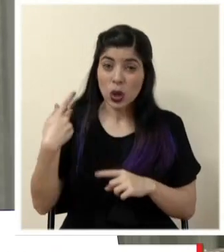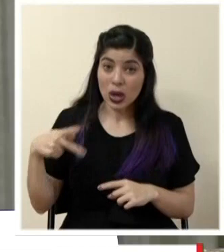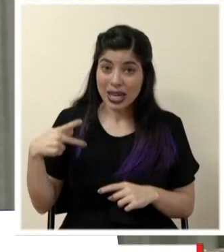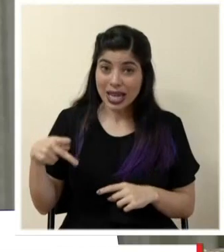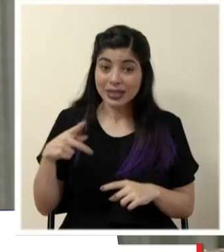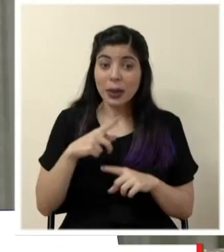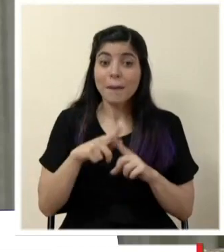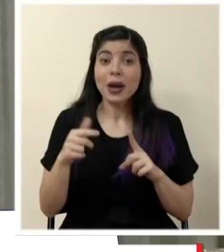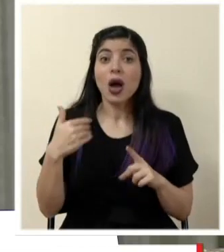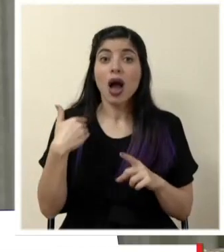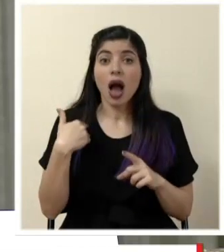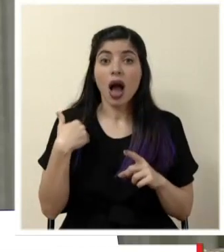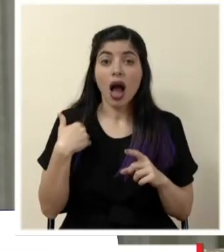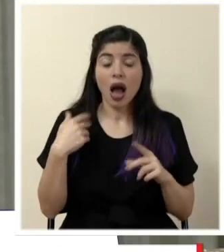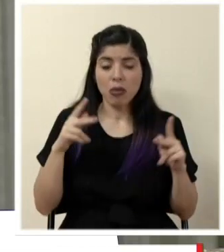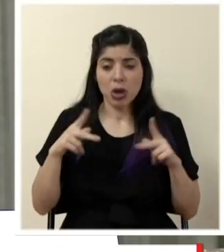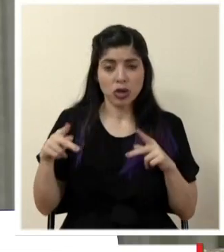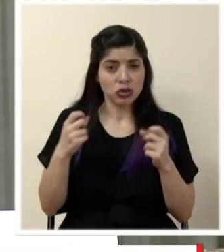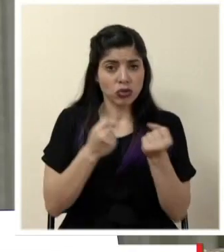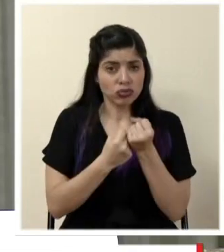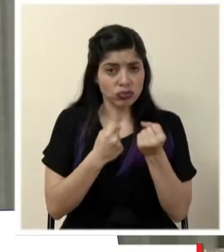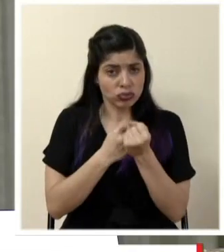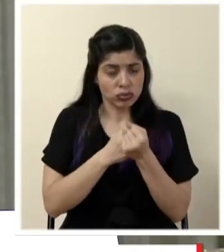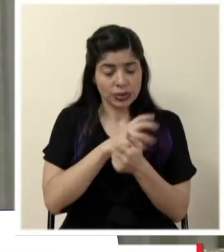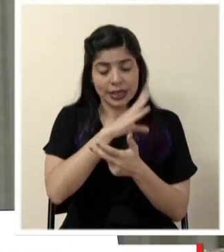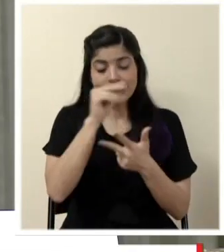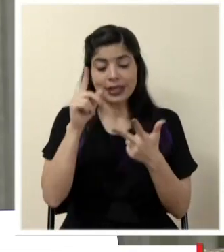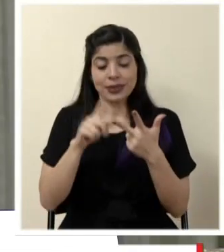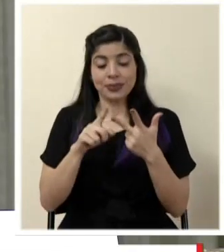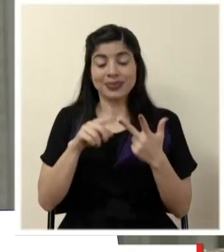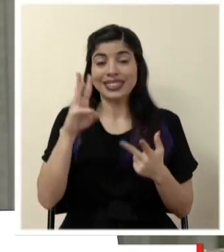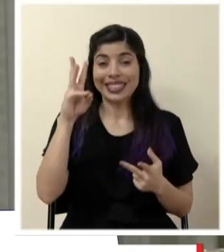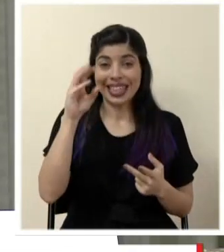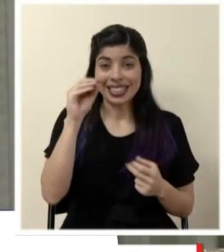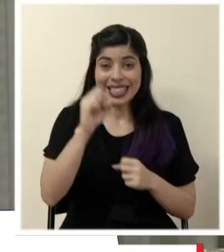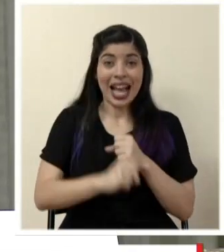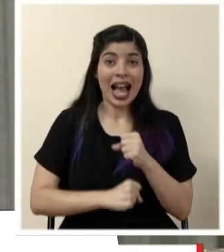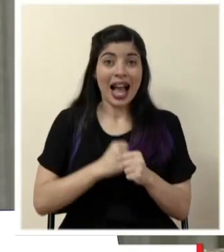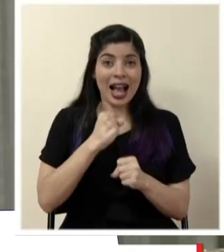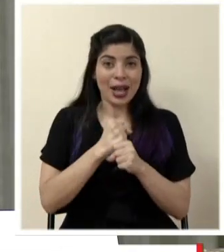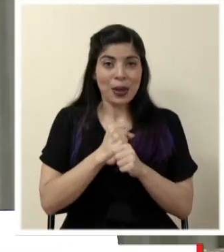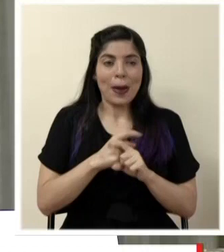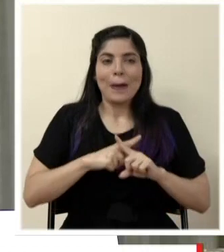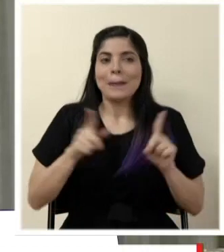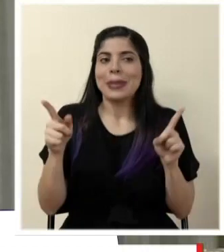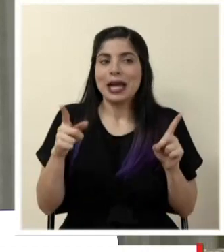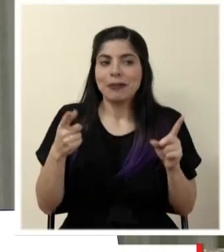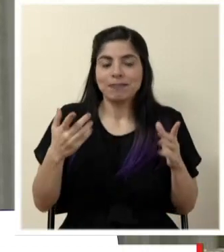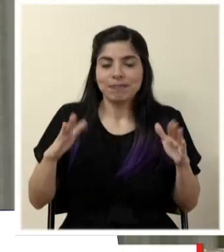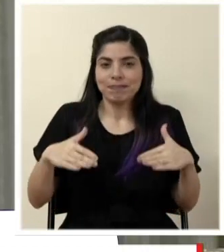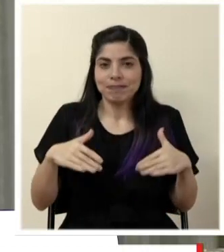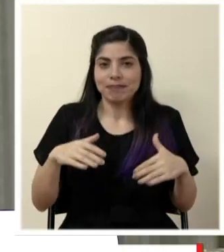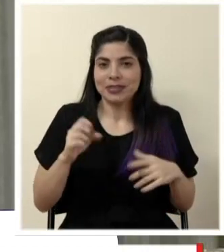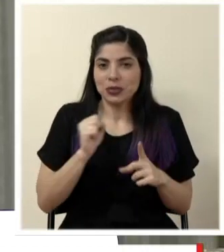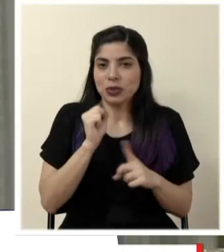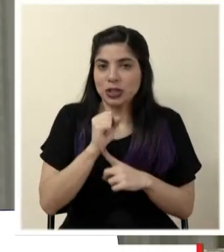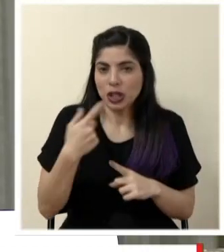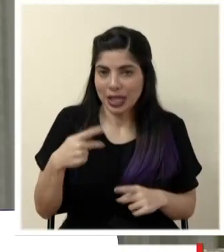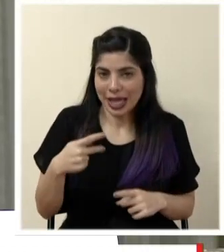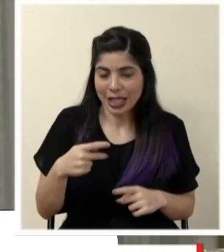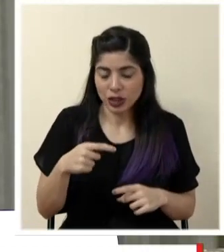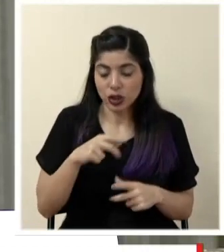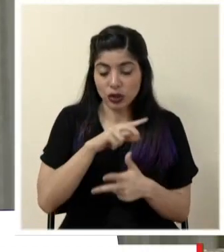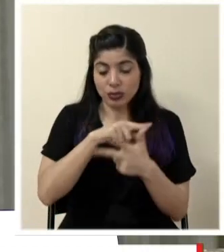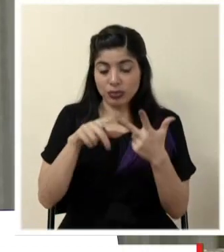tengan una red de soporte y los que tengan 60 años pero no necesariamente tengan condiciones de riesgo. Aquí